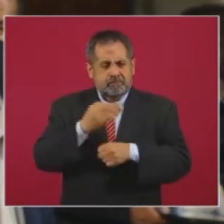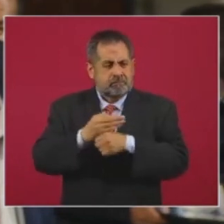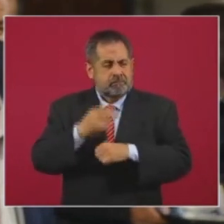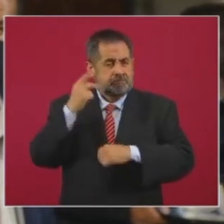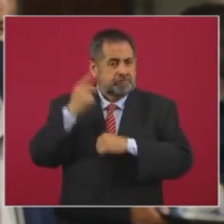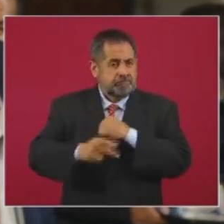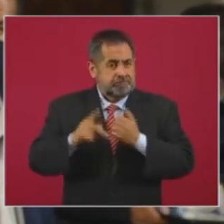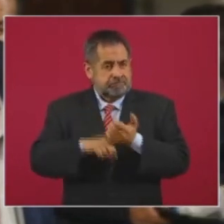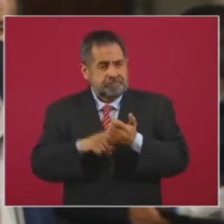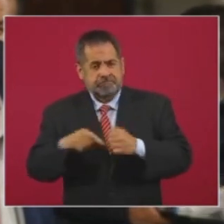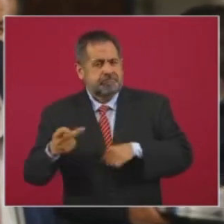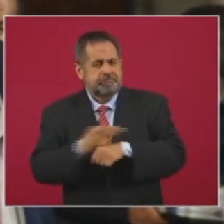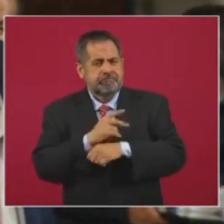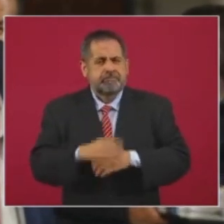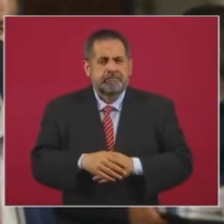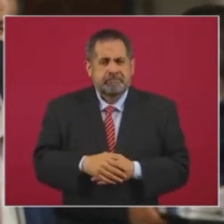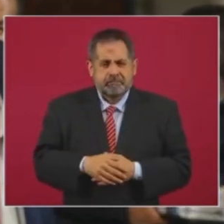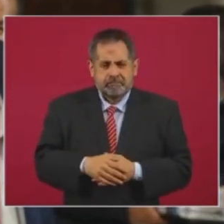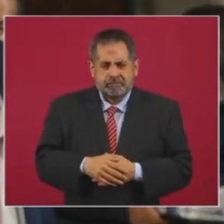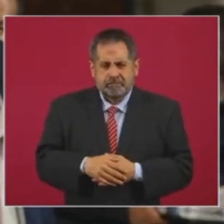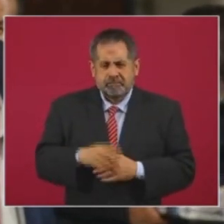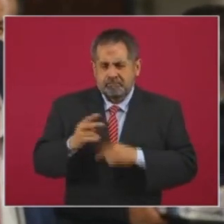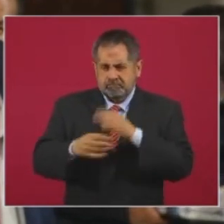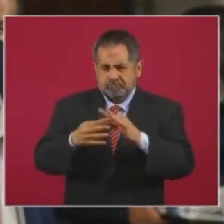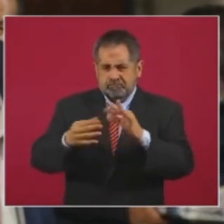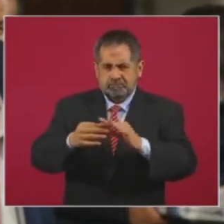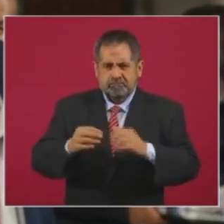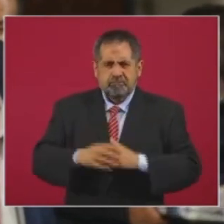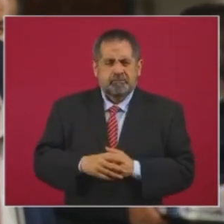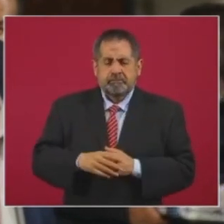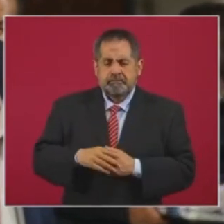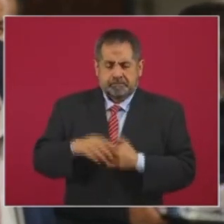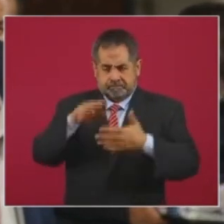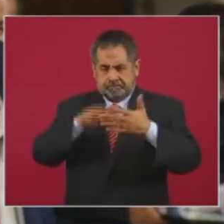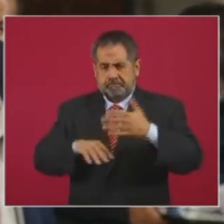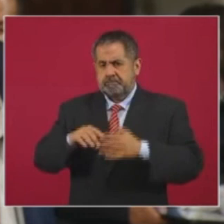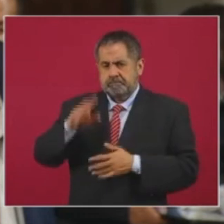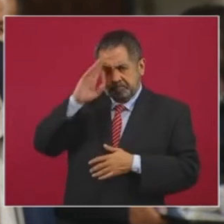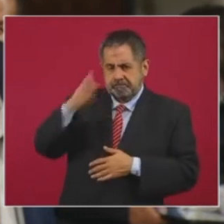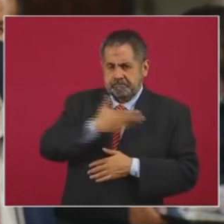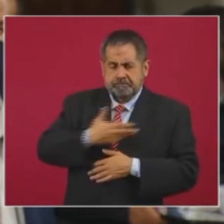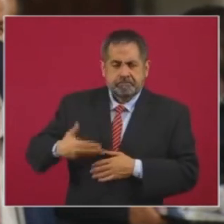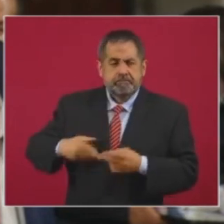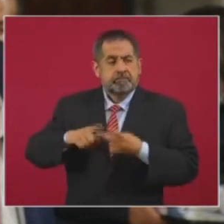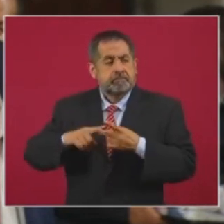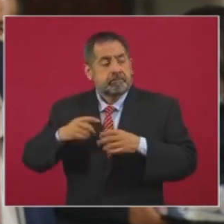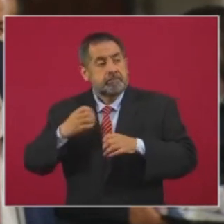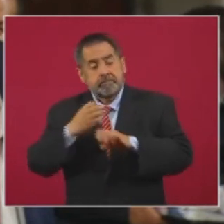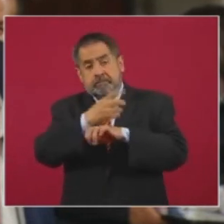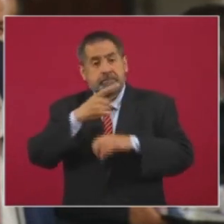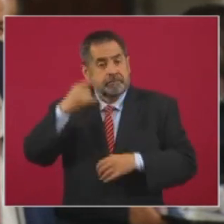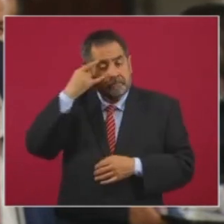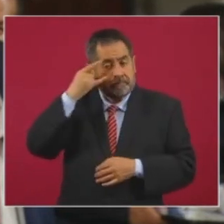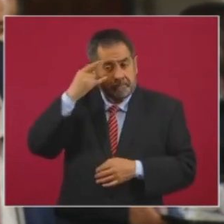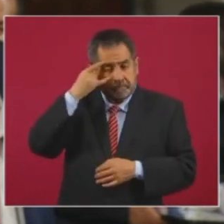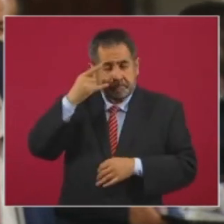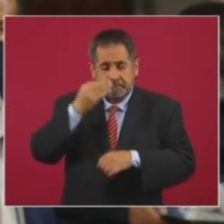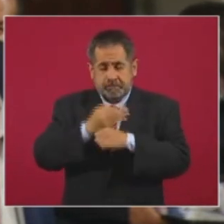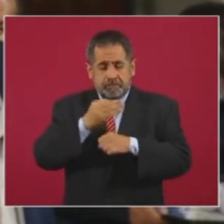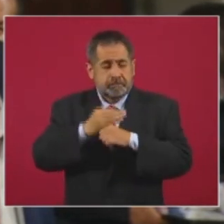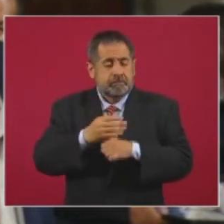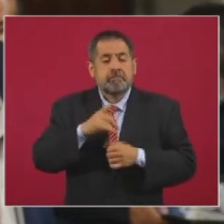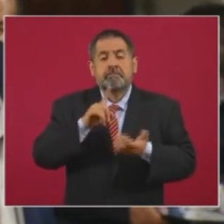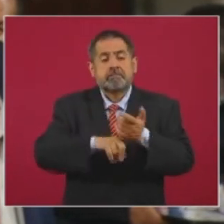democracia. Y de una me continúo rápido. Dice, señor presidente, en el estado de Campeche se está fraguando un escandaloso